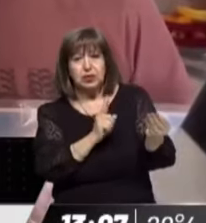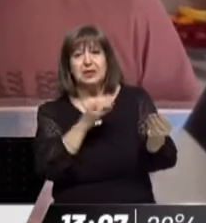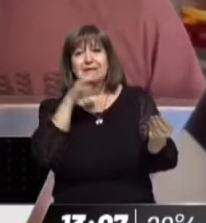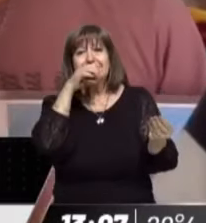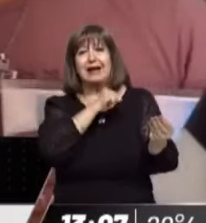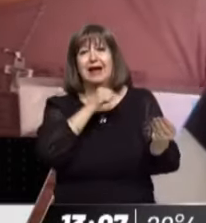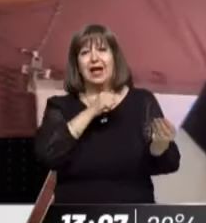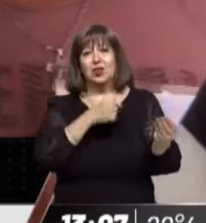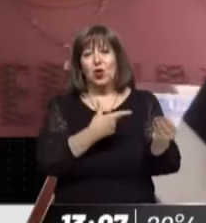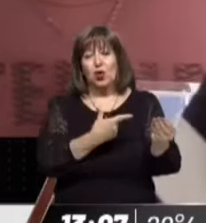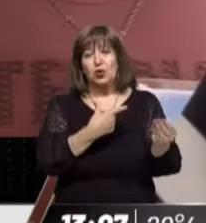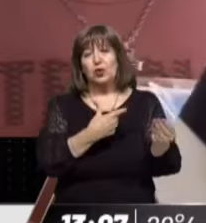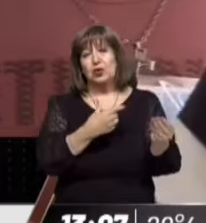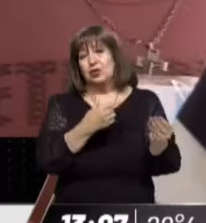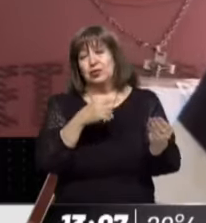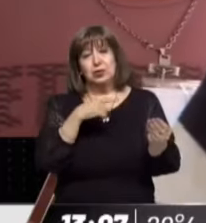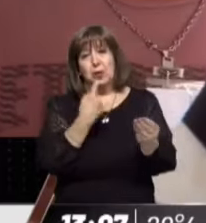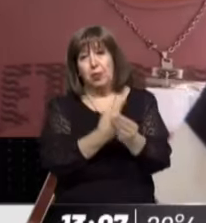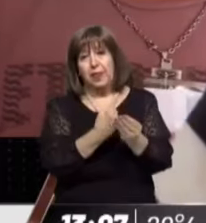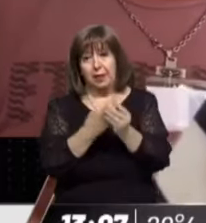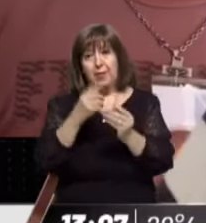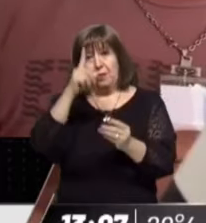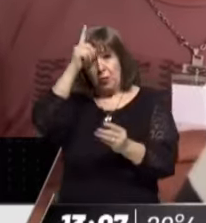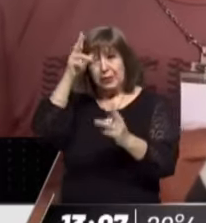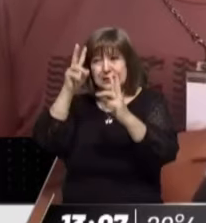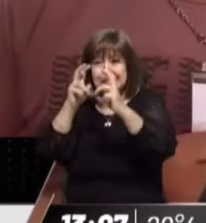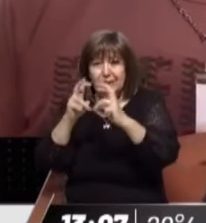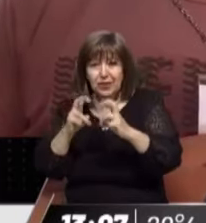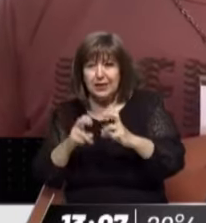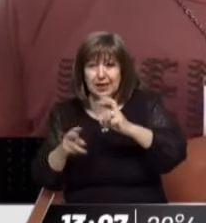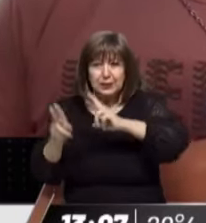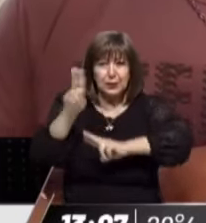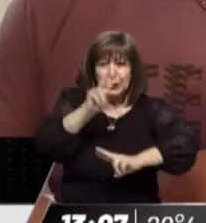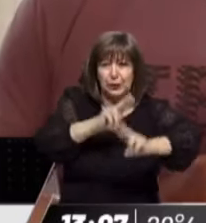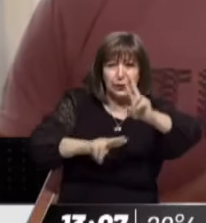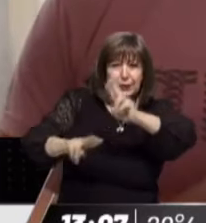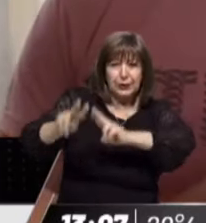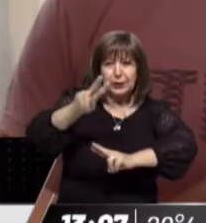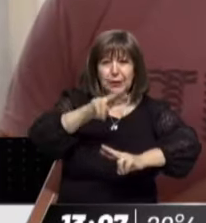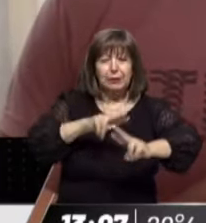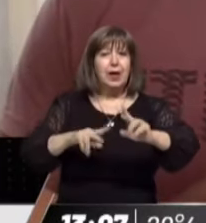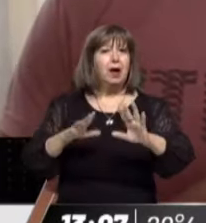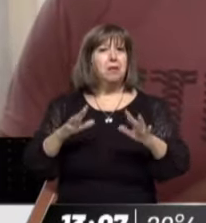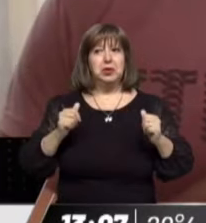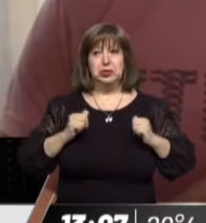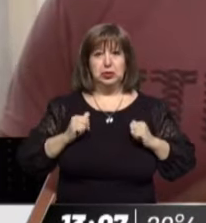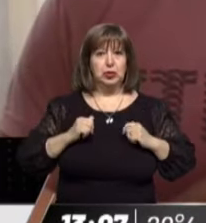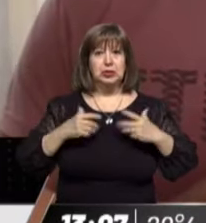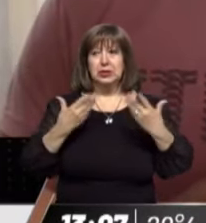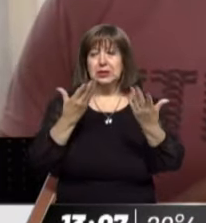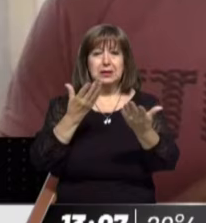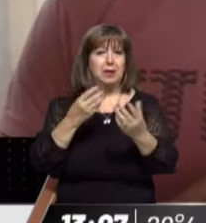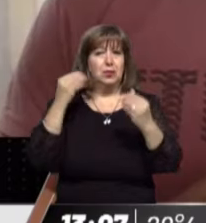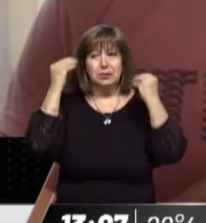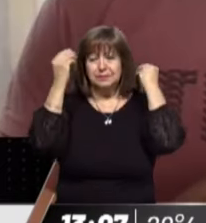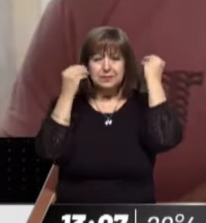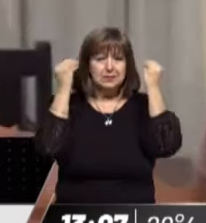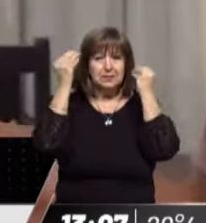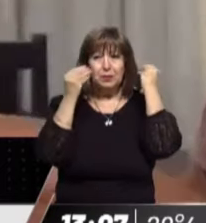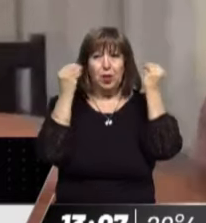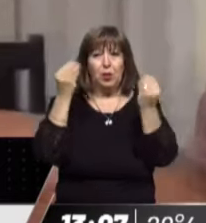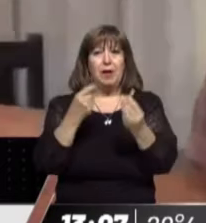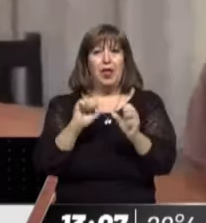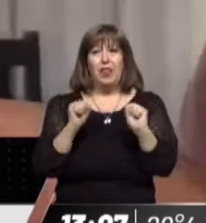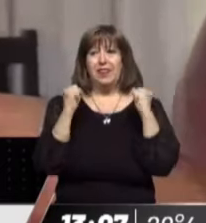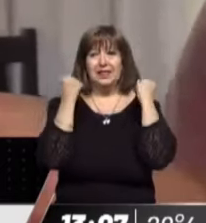secreto de sumario están trabajando sobre el hecho No dijeron Así que pero nosotros estamos pidiendo justicia por Santi